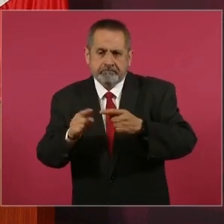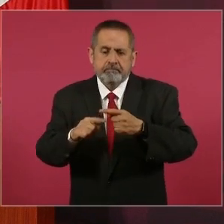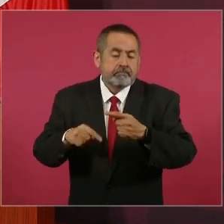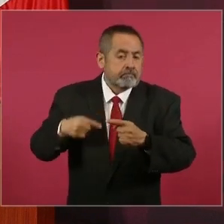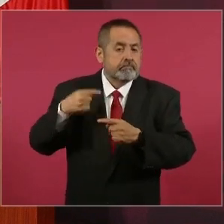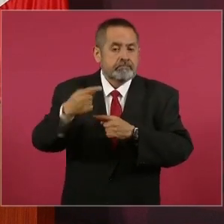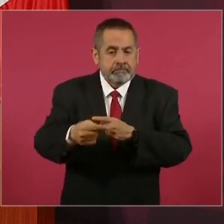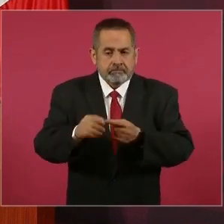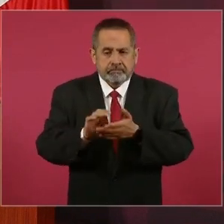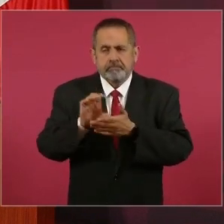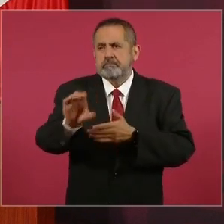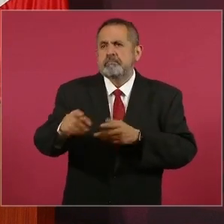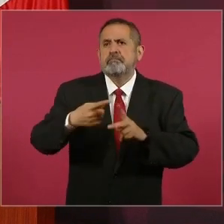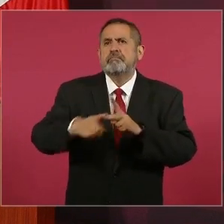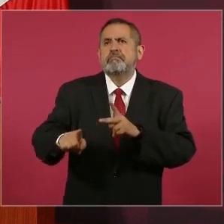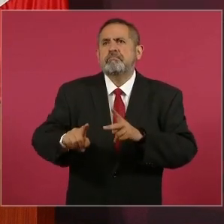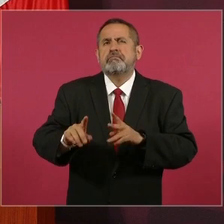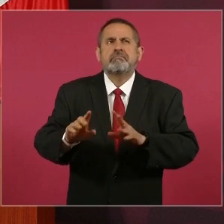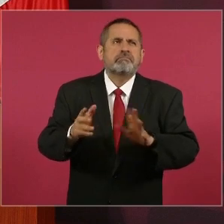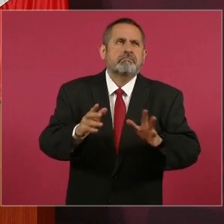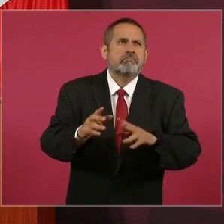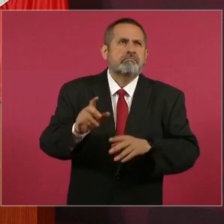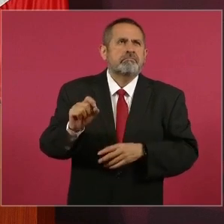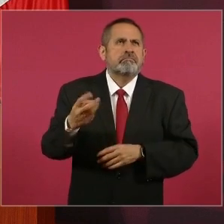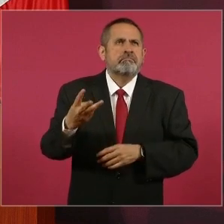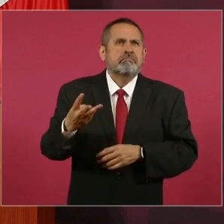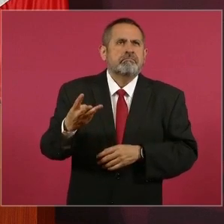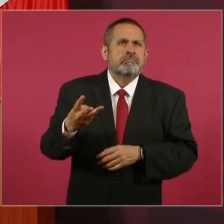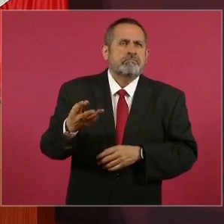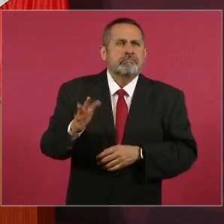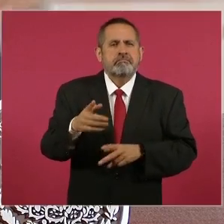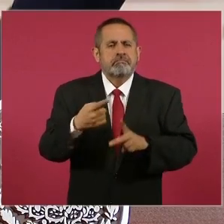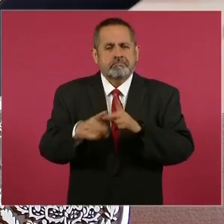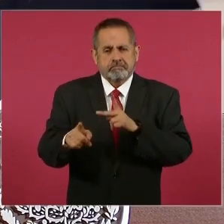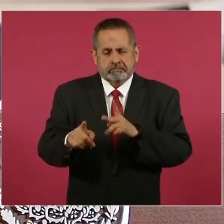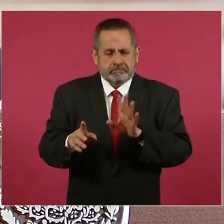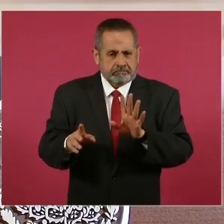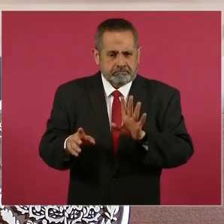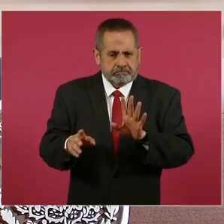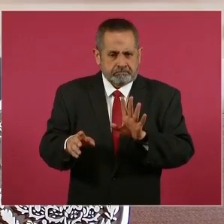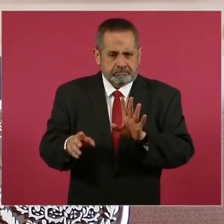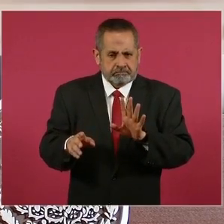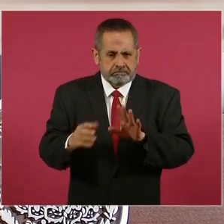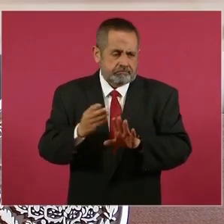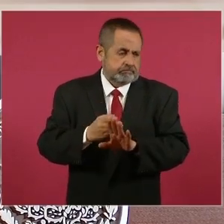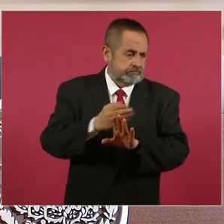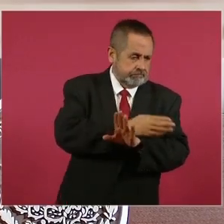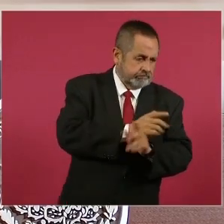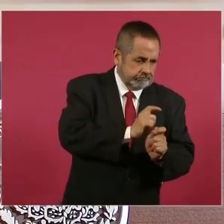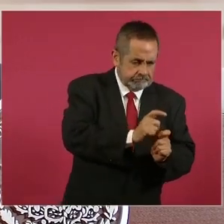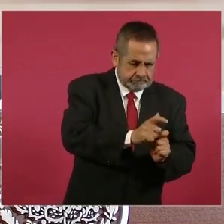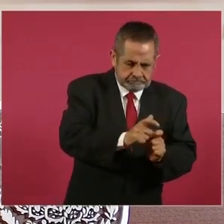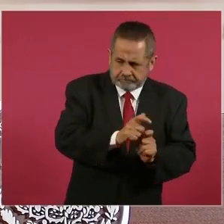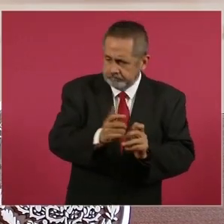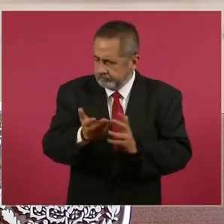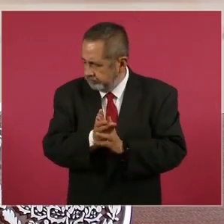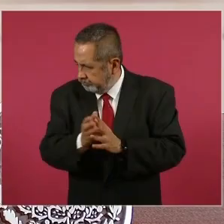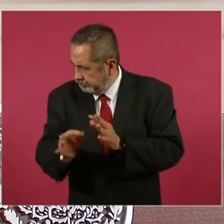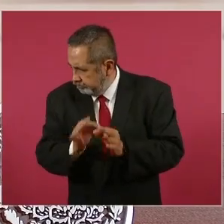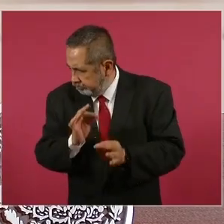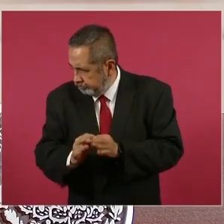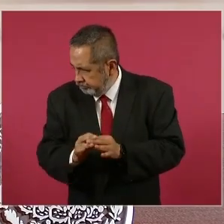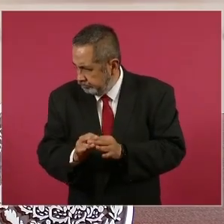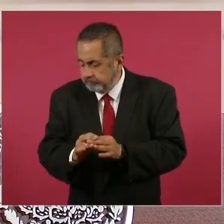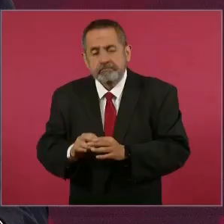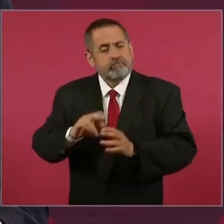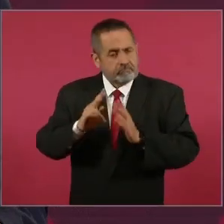mitad inicia Entonces el 23 con los que se les entregó primero para ver si Terminamos